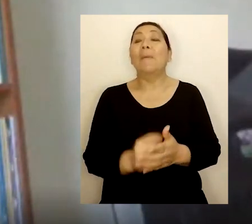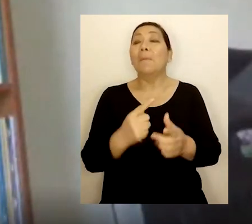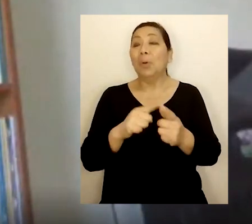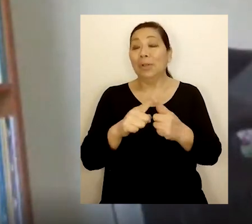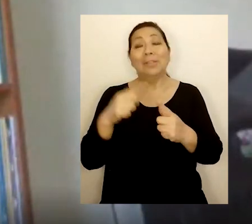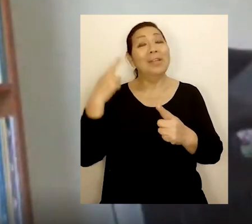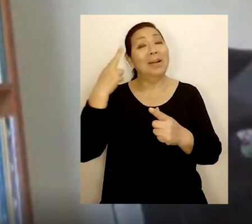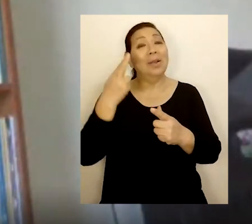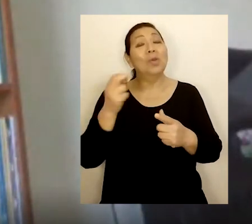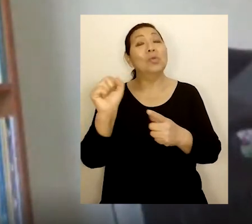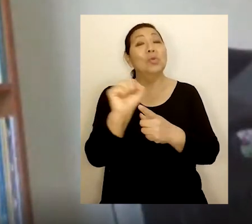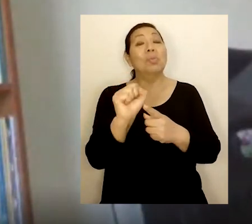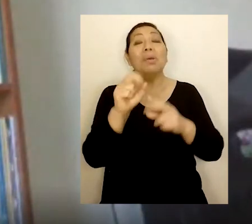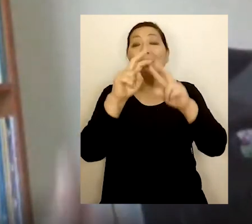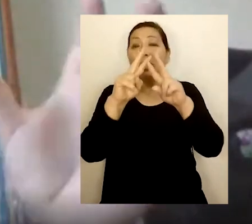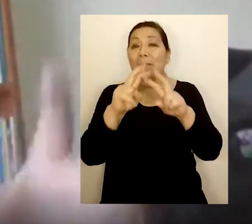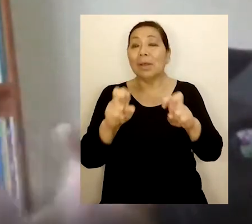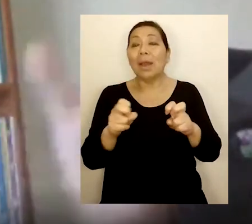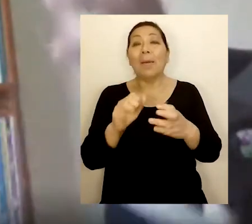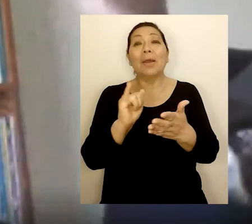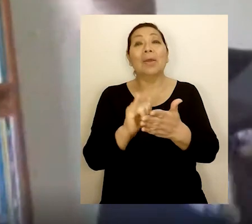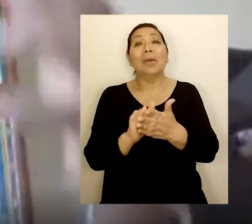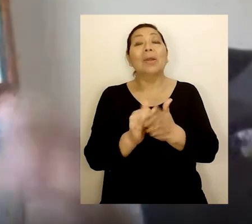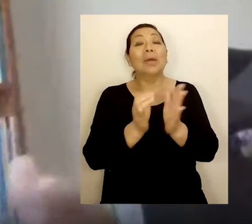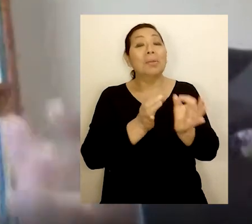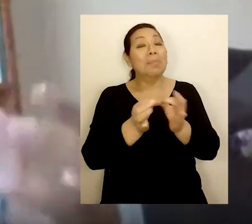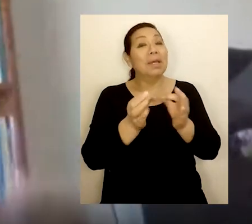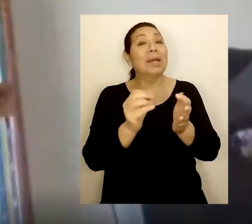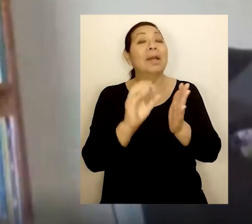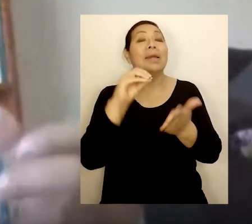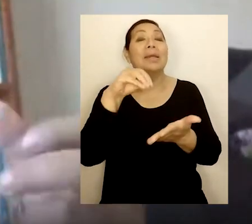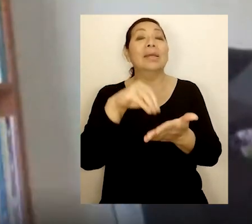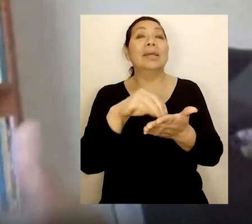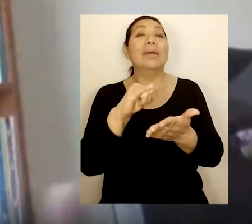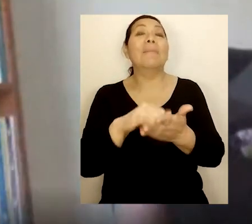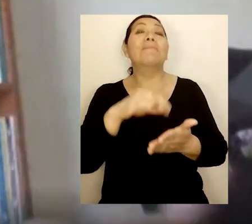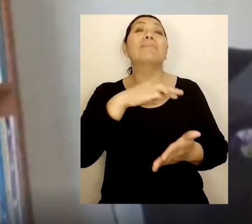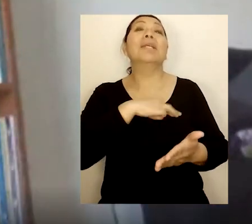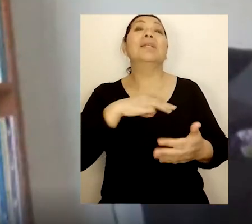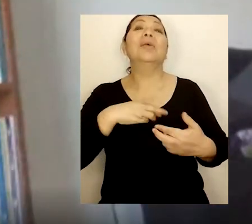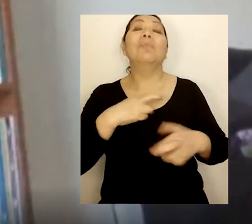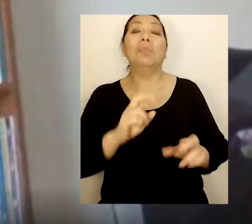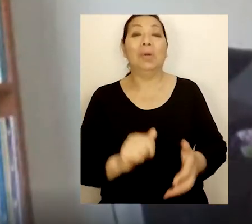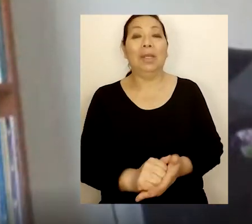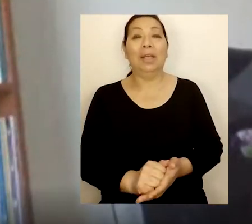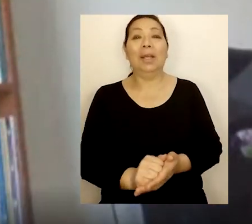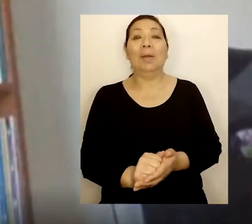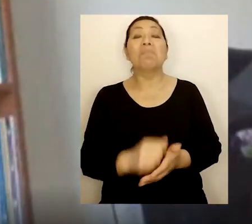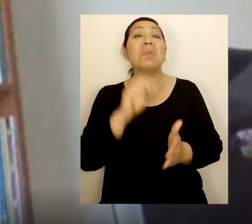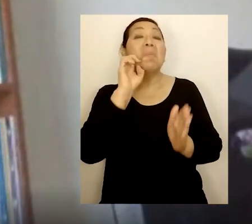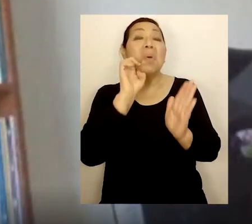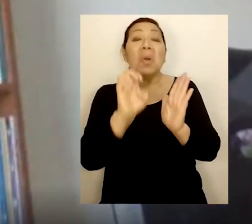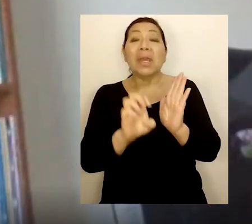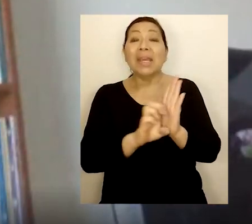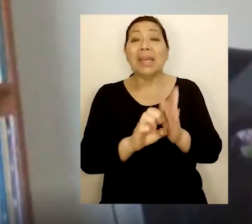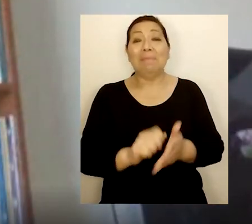por esa razón, la Suprema analiza en virtud a los argumentos que plantea el Ministerio Público. Entonces, por